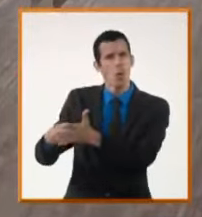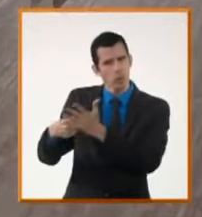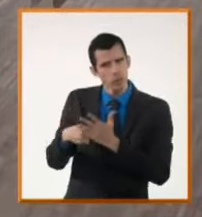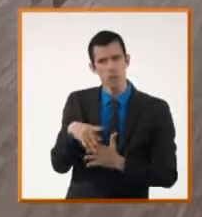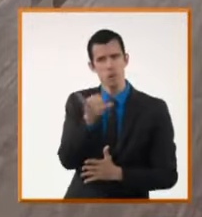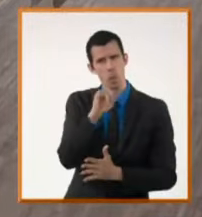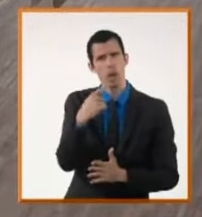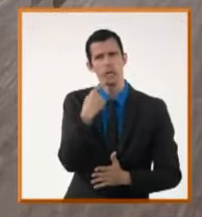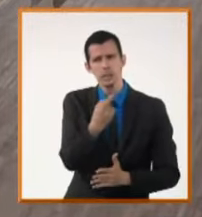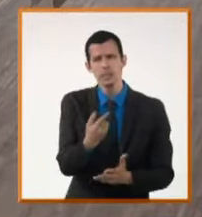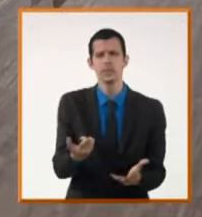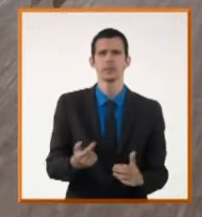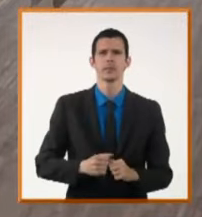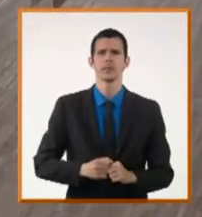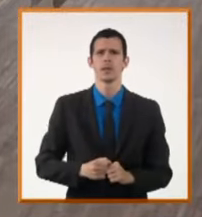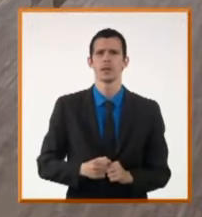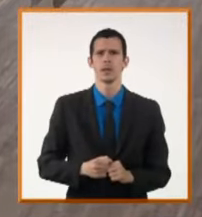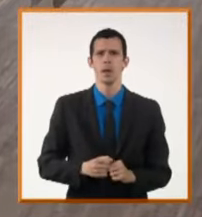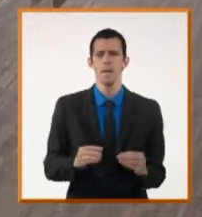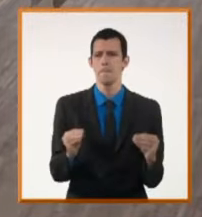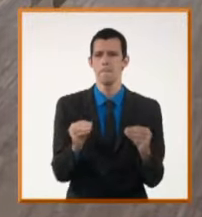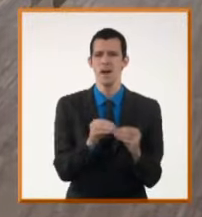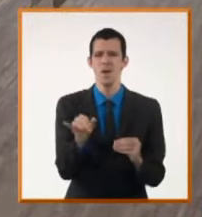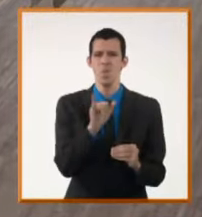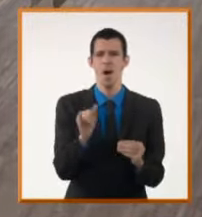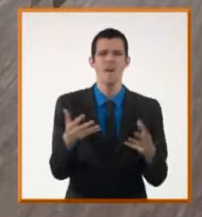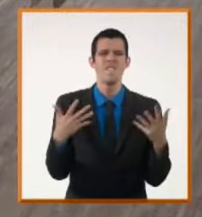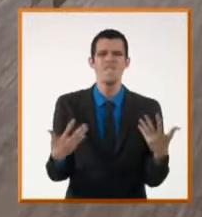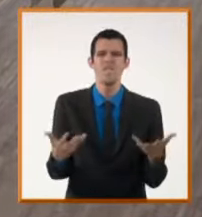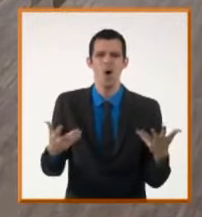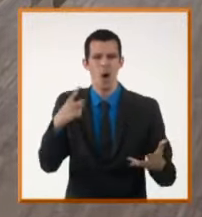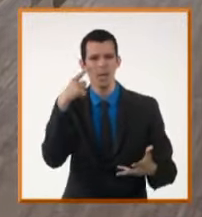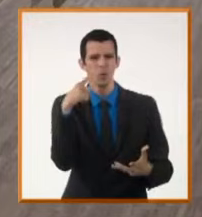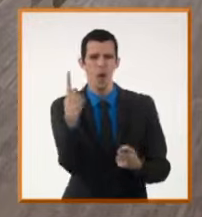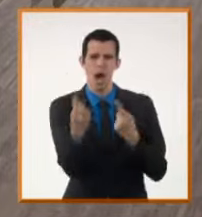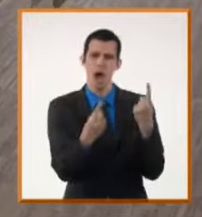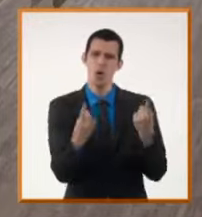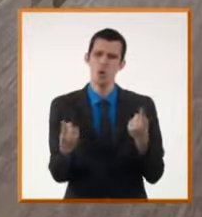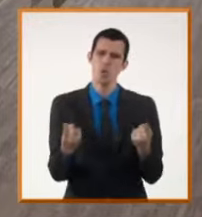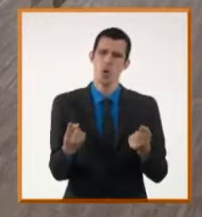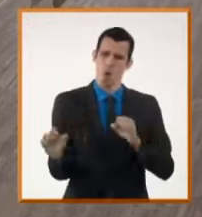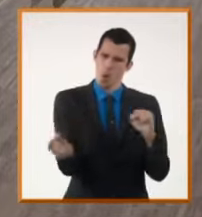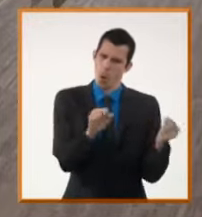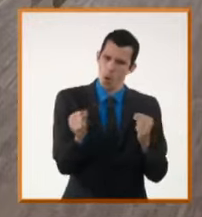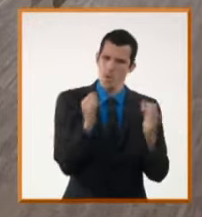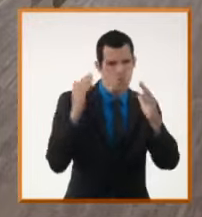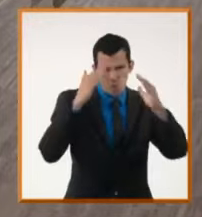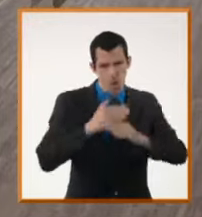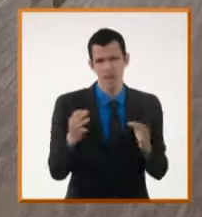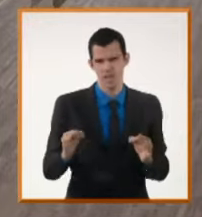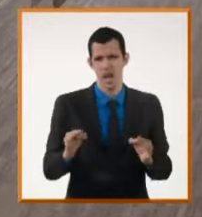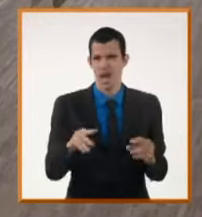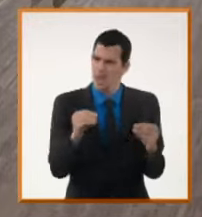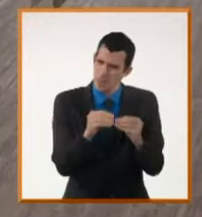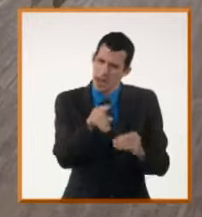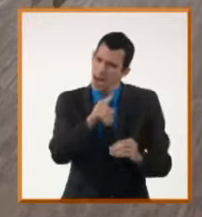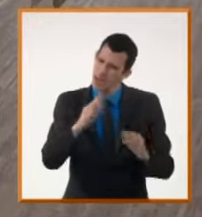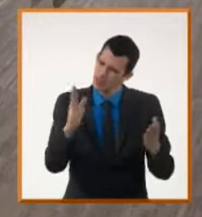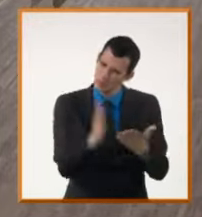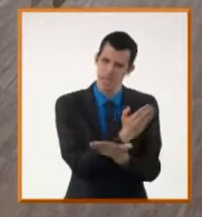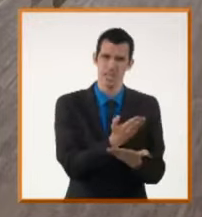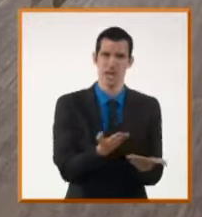que acabar con la blandenguería que hay en muchos lugares en el enfrentamiento a esto. Que pasan cosas y no pasa